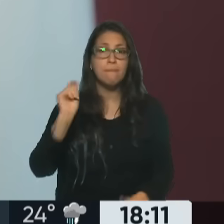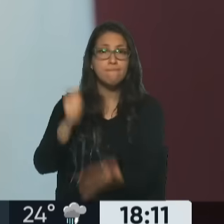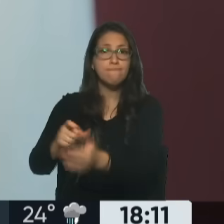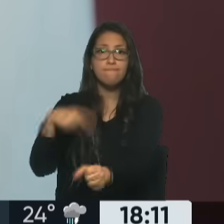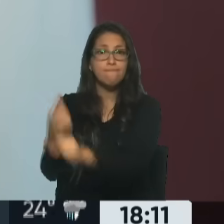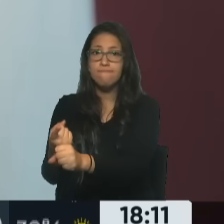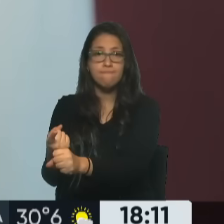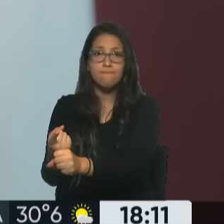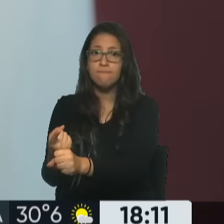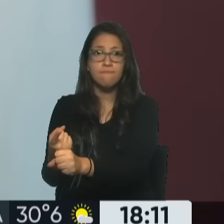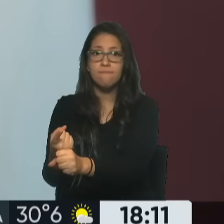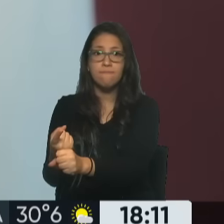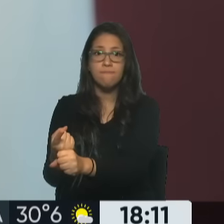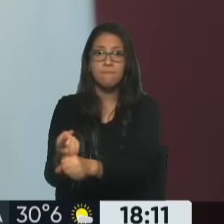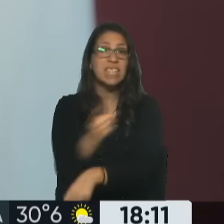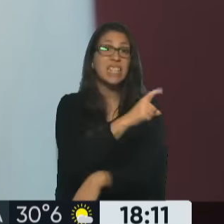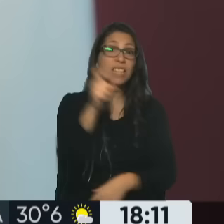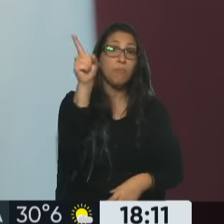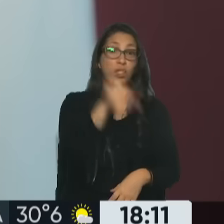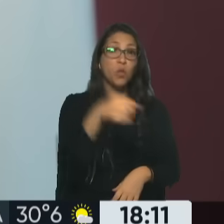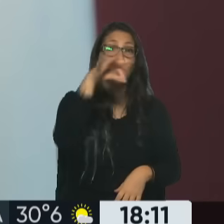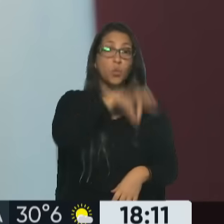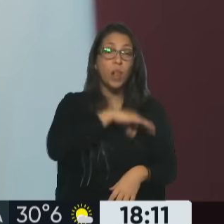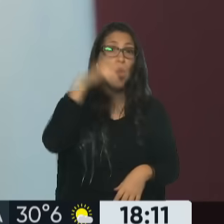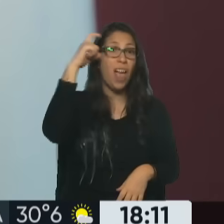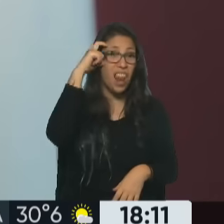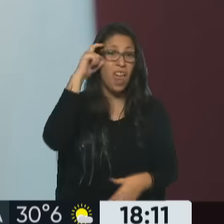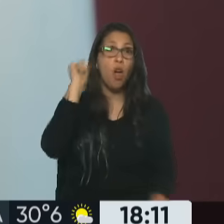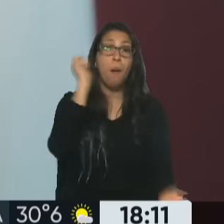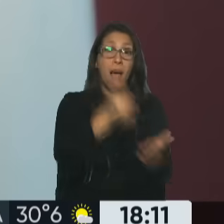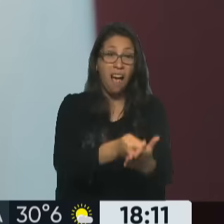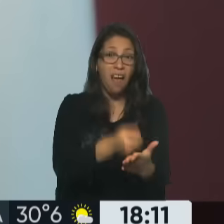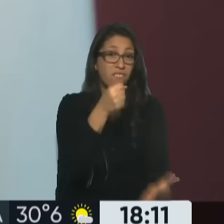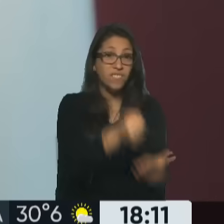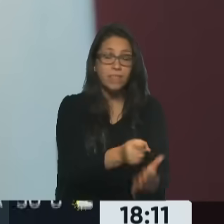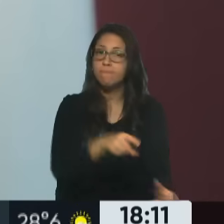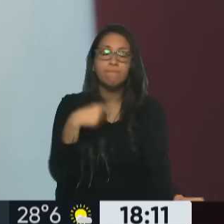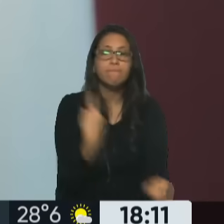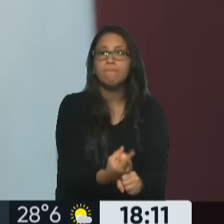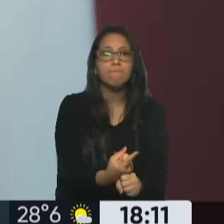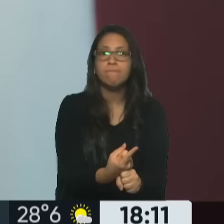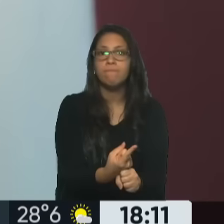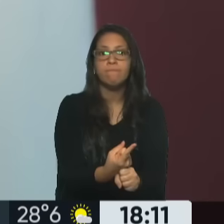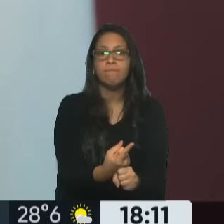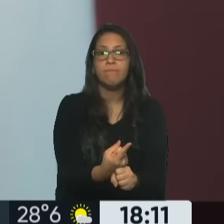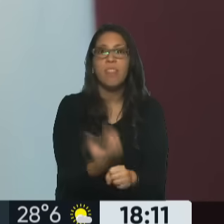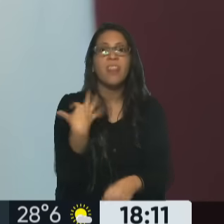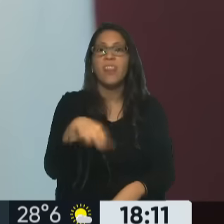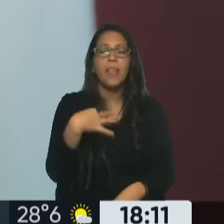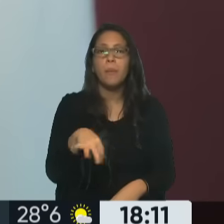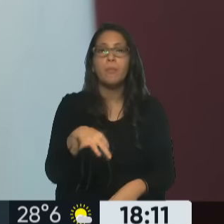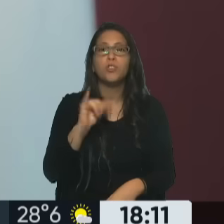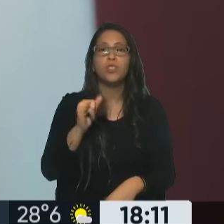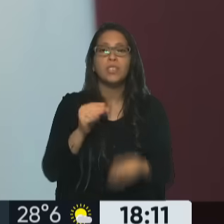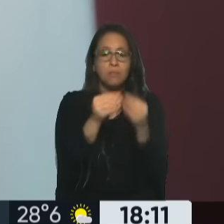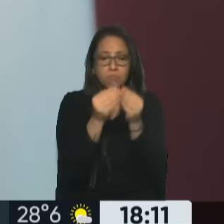fin de mes ni el 100% del sueldo de enero a fin de ese mes deberemos desdoblar